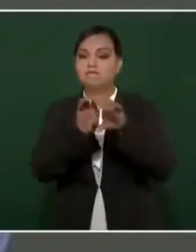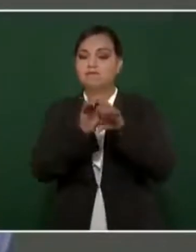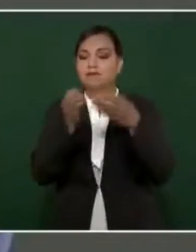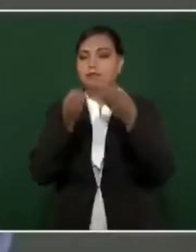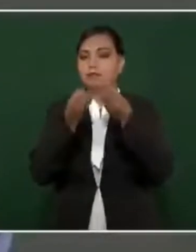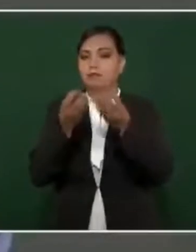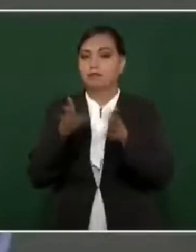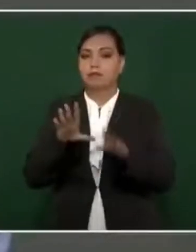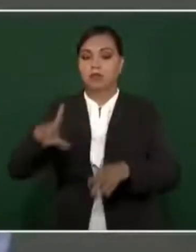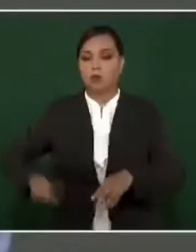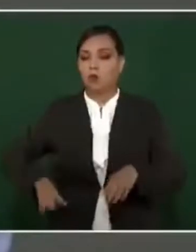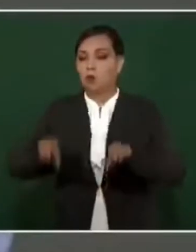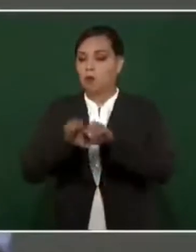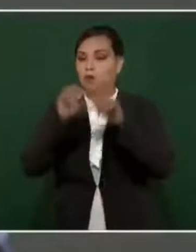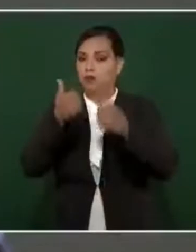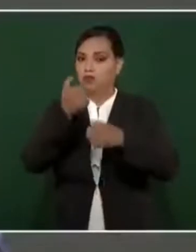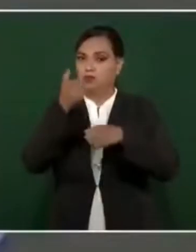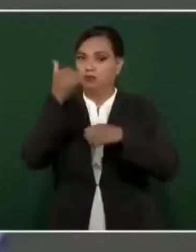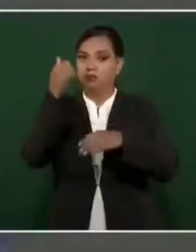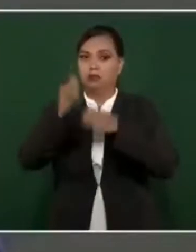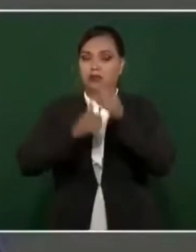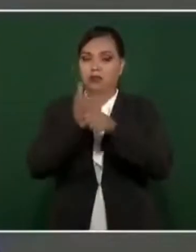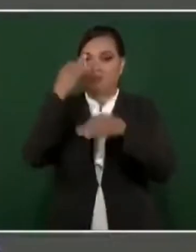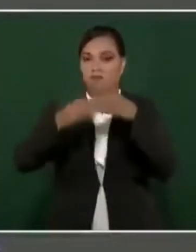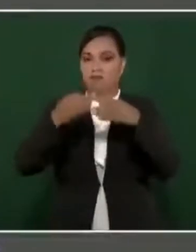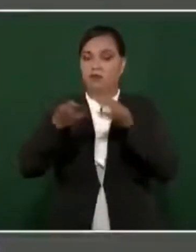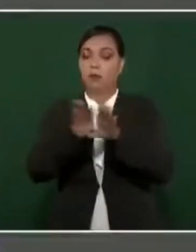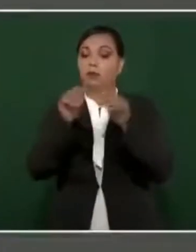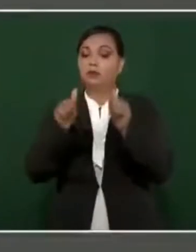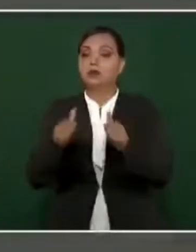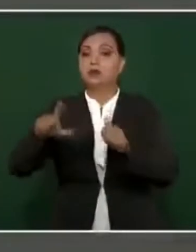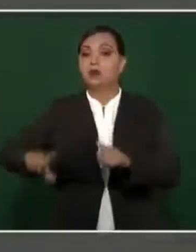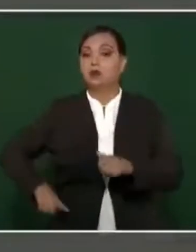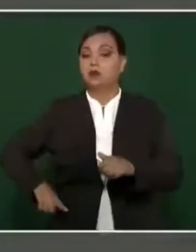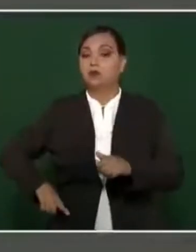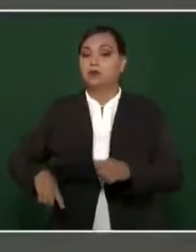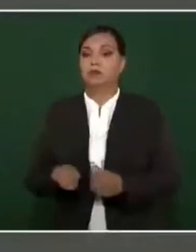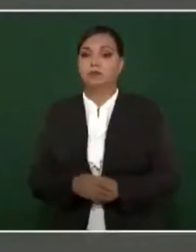estar el pueblo cuando yo termine, creo que mejor.